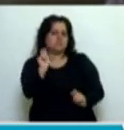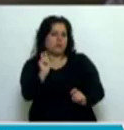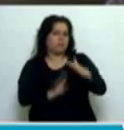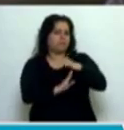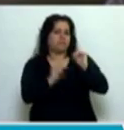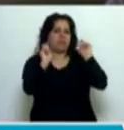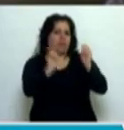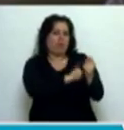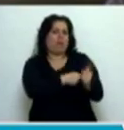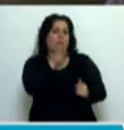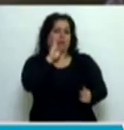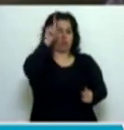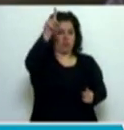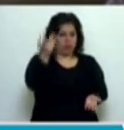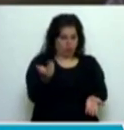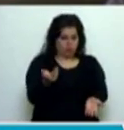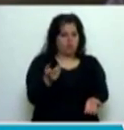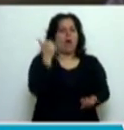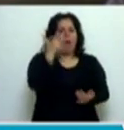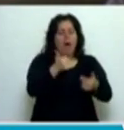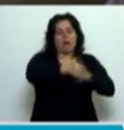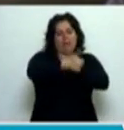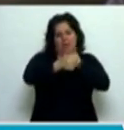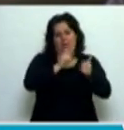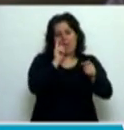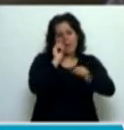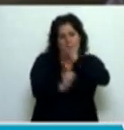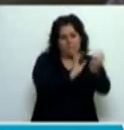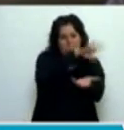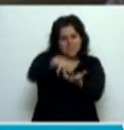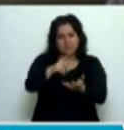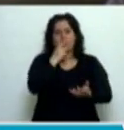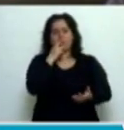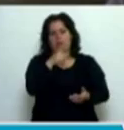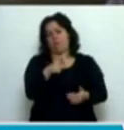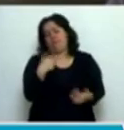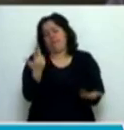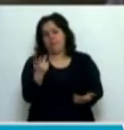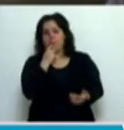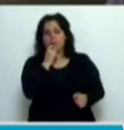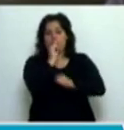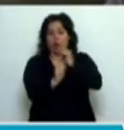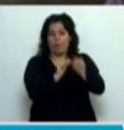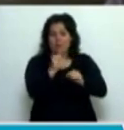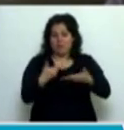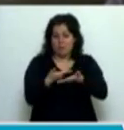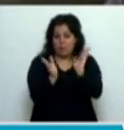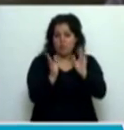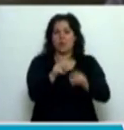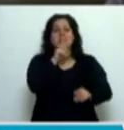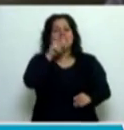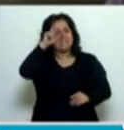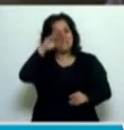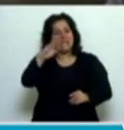Unidos. De hecho, importantes empresas industriales argentinas, entre ellas la voy a nombrar porque es público, el Grupo